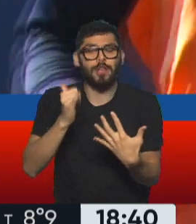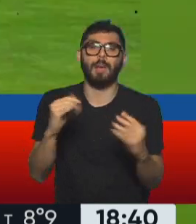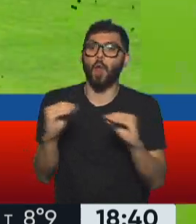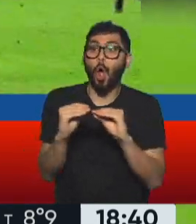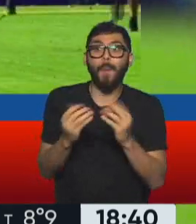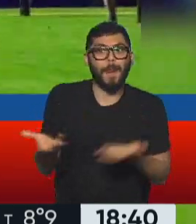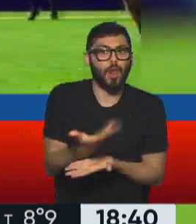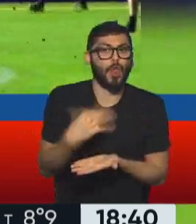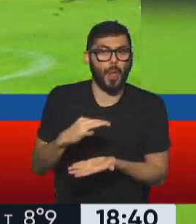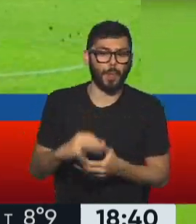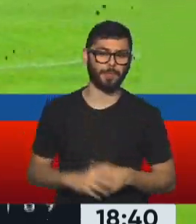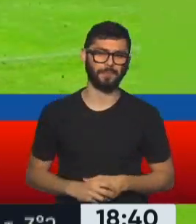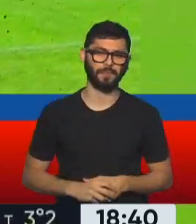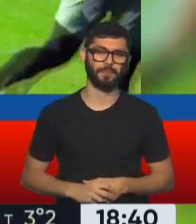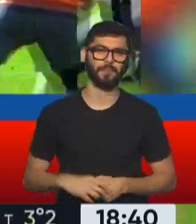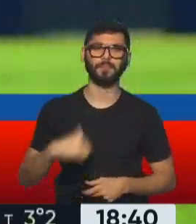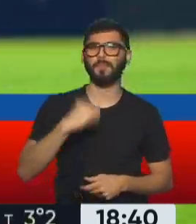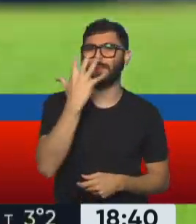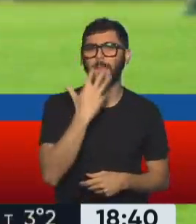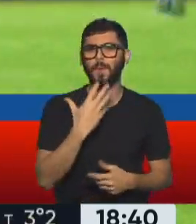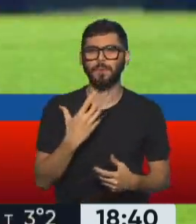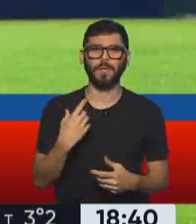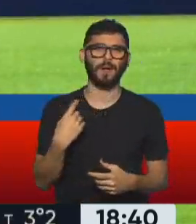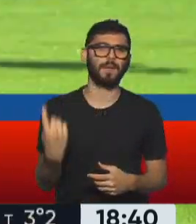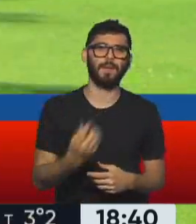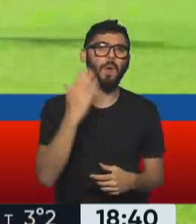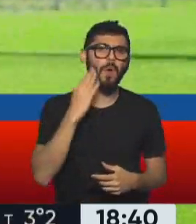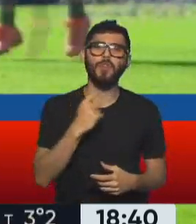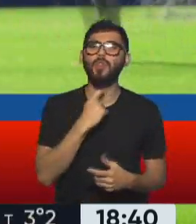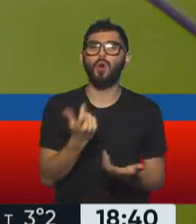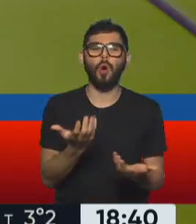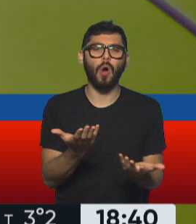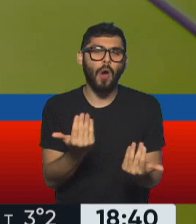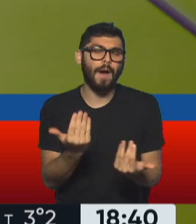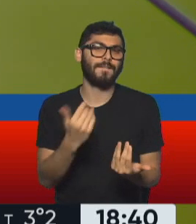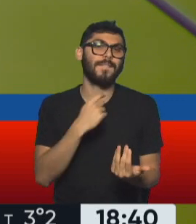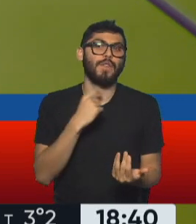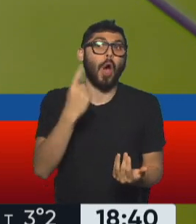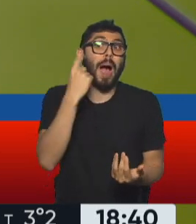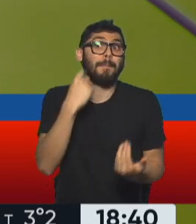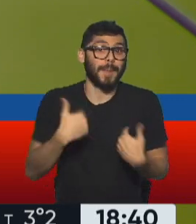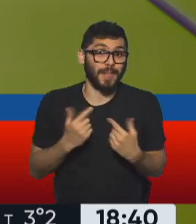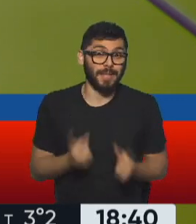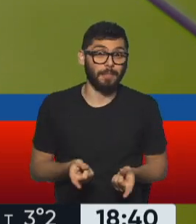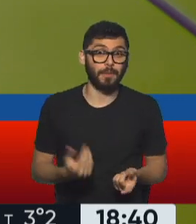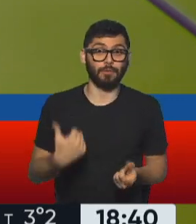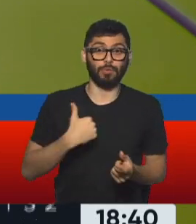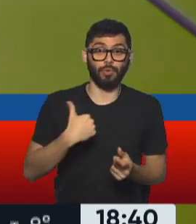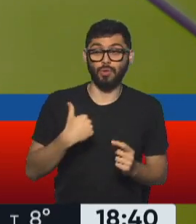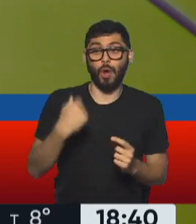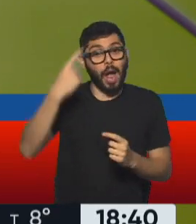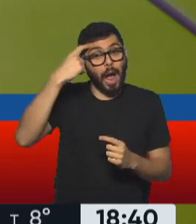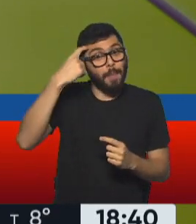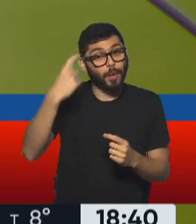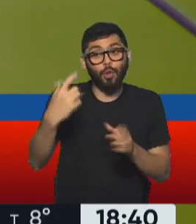que más me gusta es la humildad de querer escuchar, de querer aprender, porque yo también aprendo con